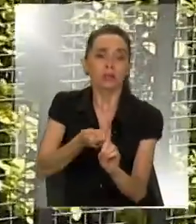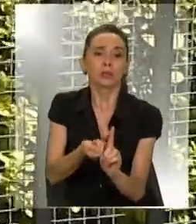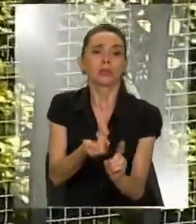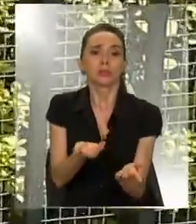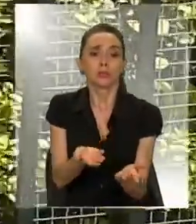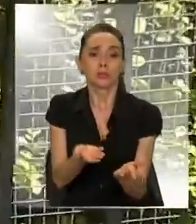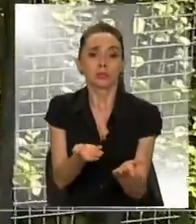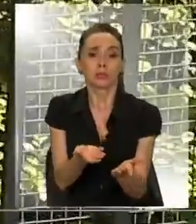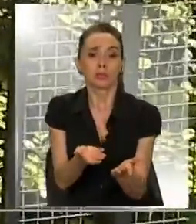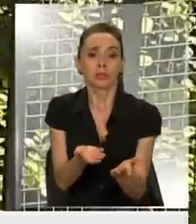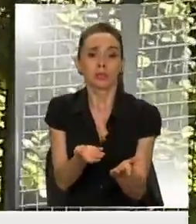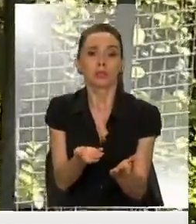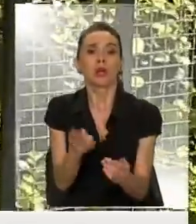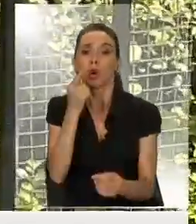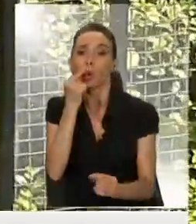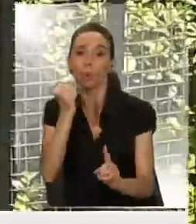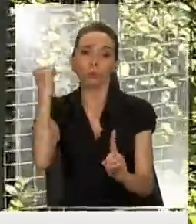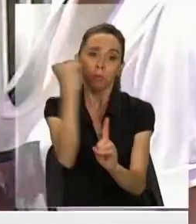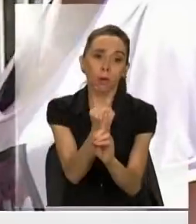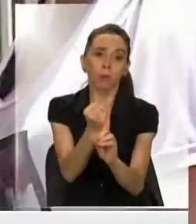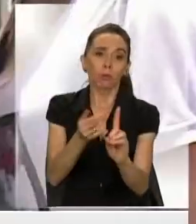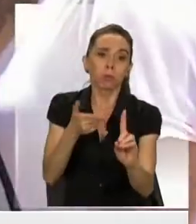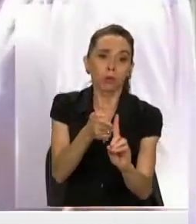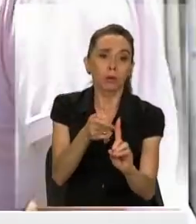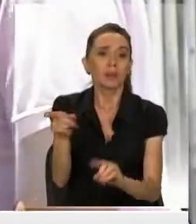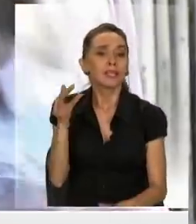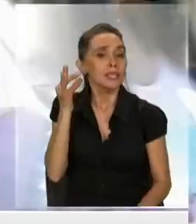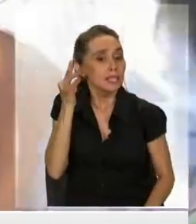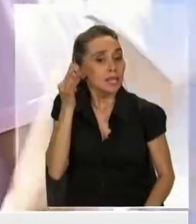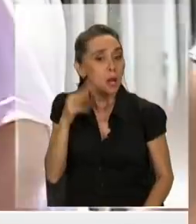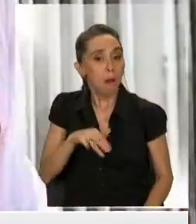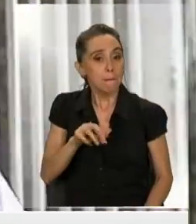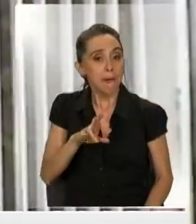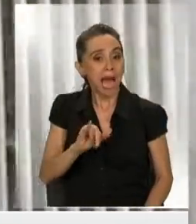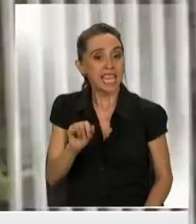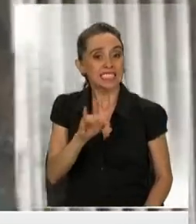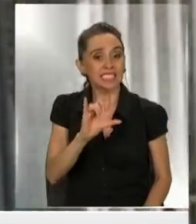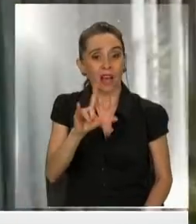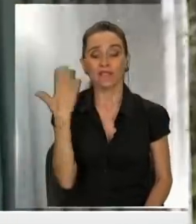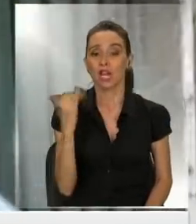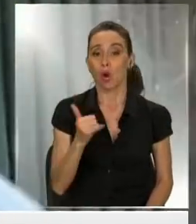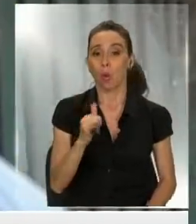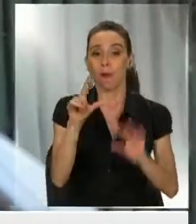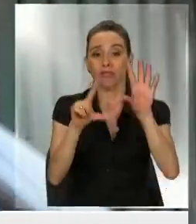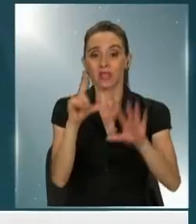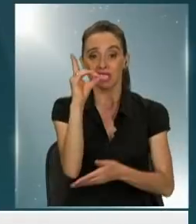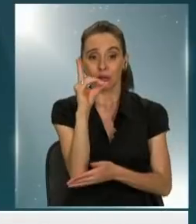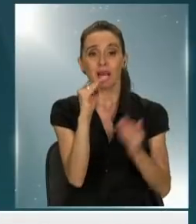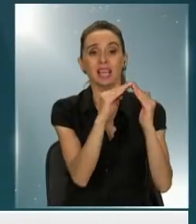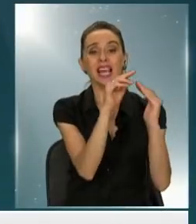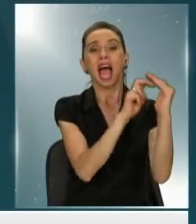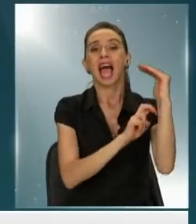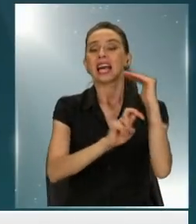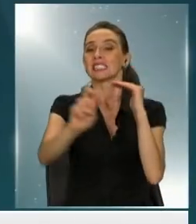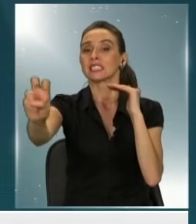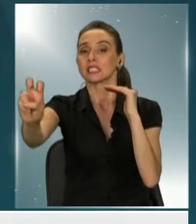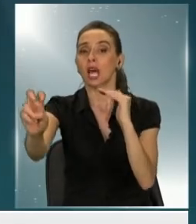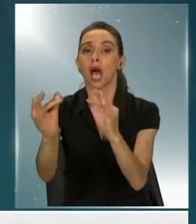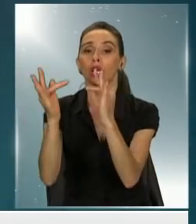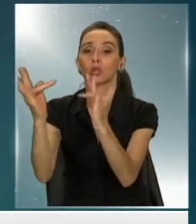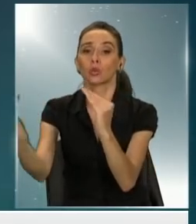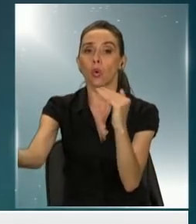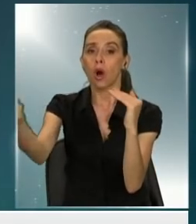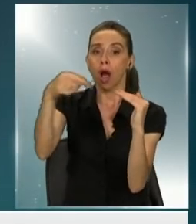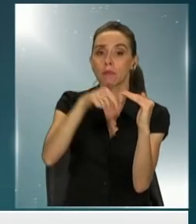fallecidas por femicidio más que nada. María Isabel salió de su casa el jueves 17 de diciembre y desde ahí nunca más